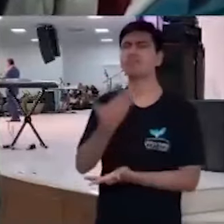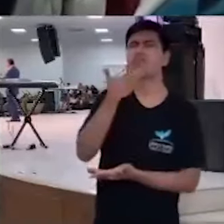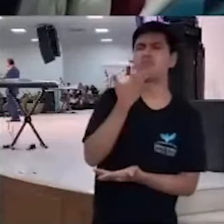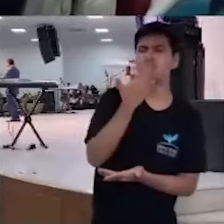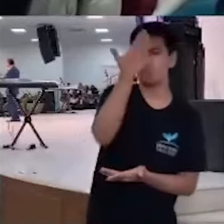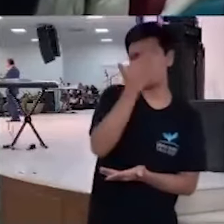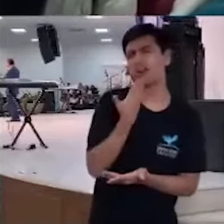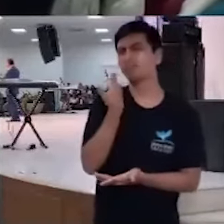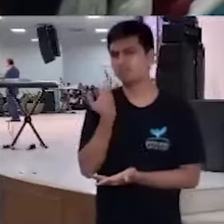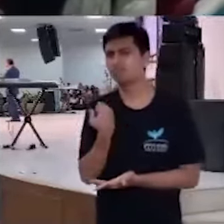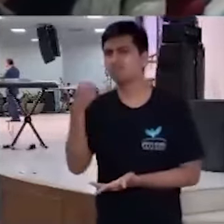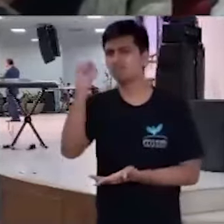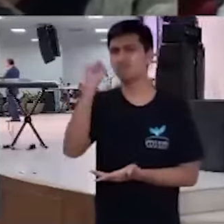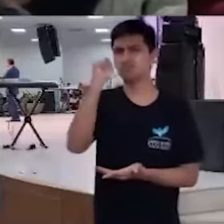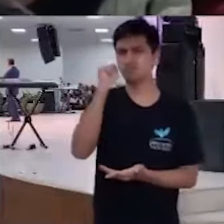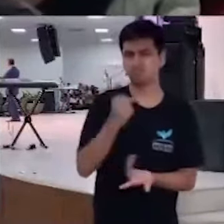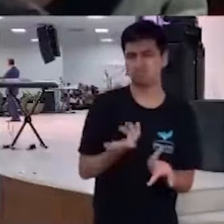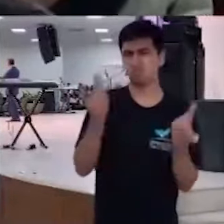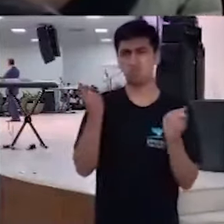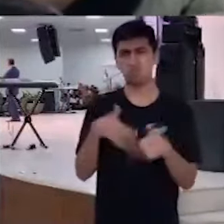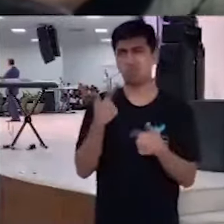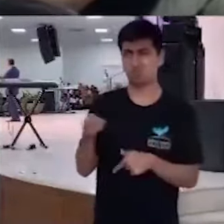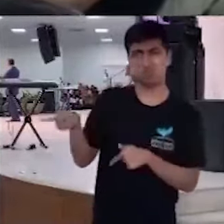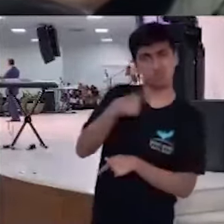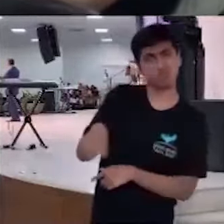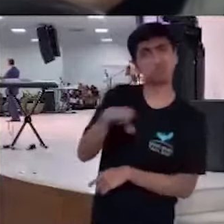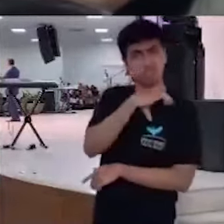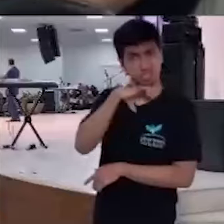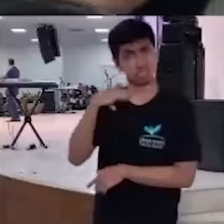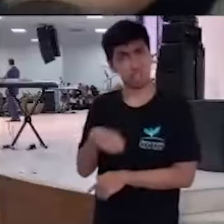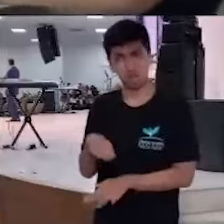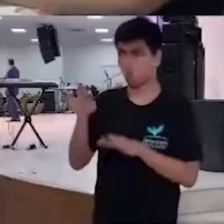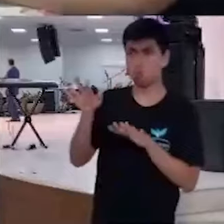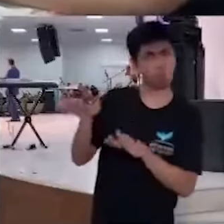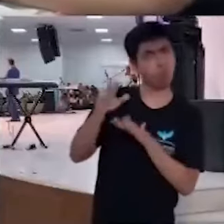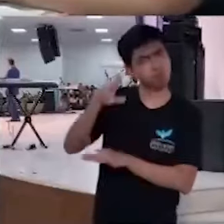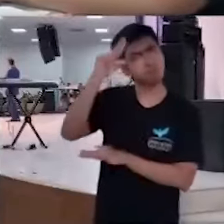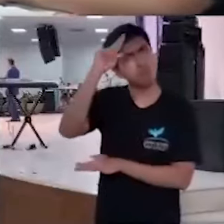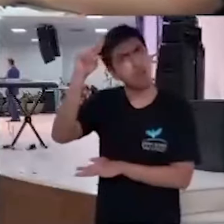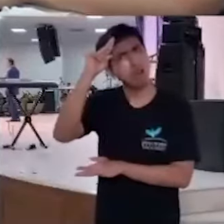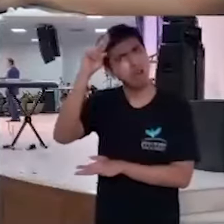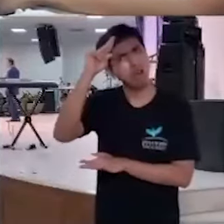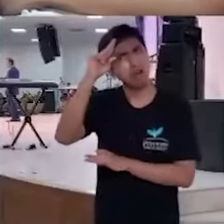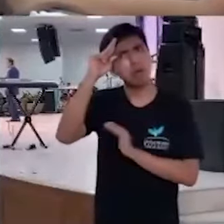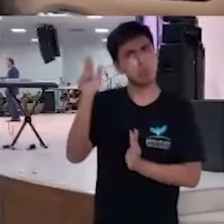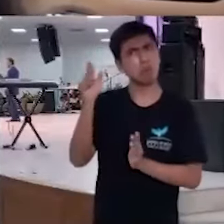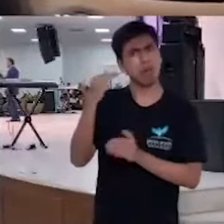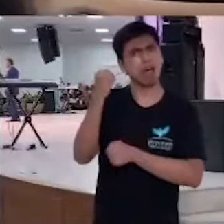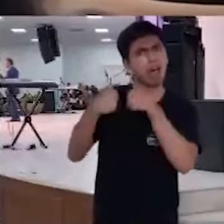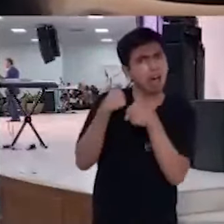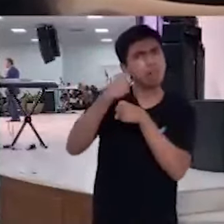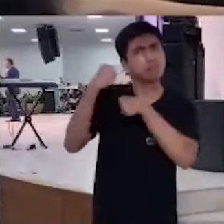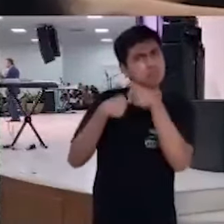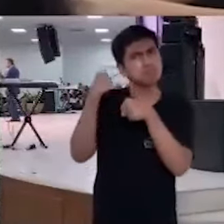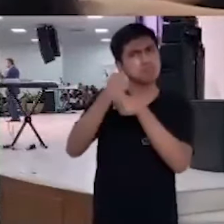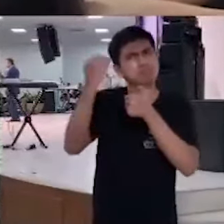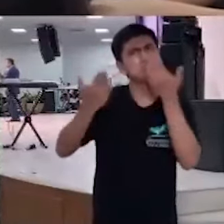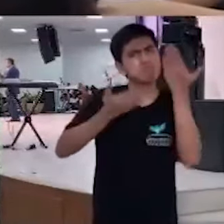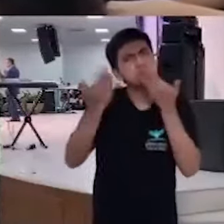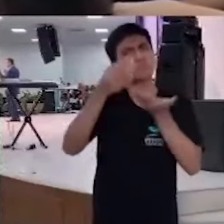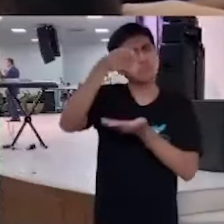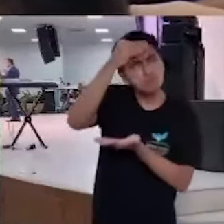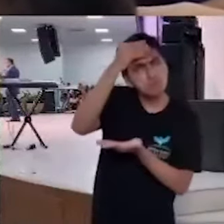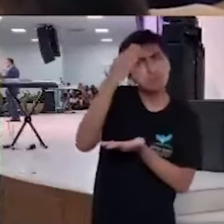tu ministerio, y que desafortunadamente han estado cayendo en el pecado de la inmoralidad sexual. Y una de las causas